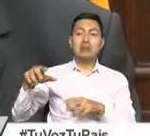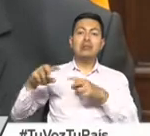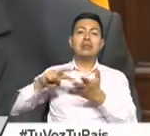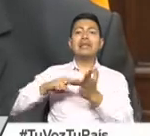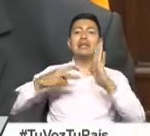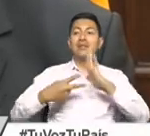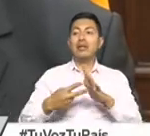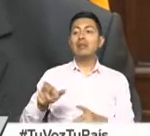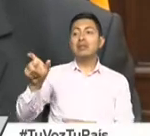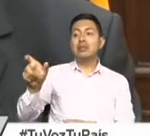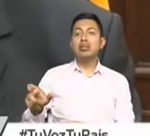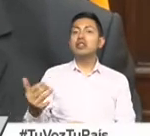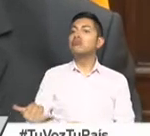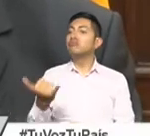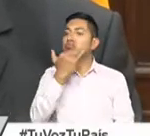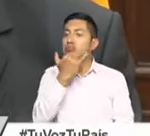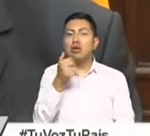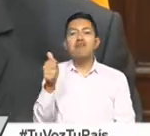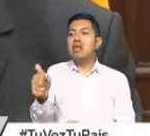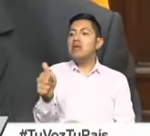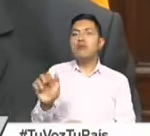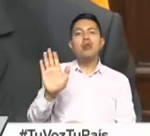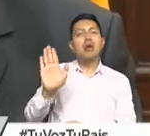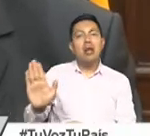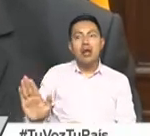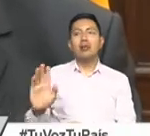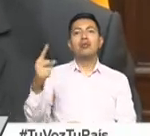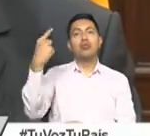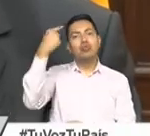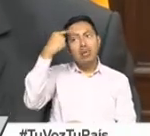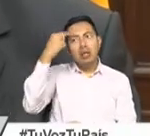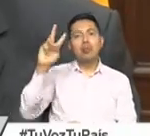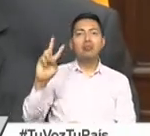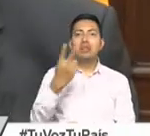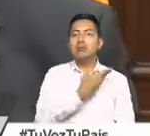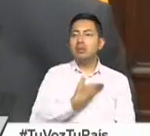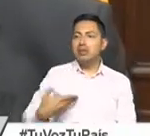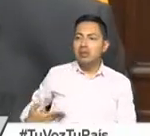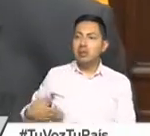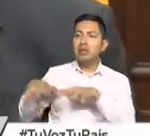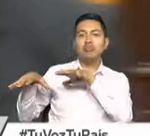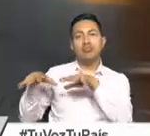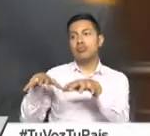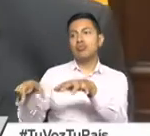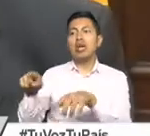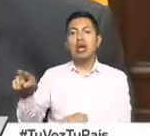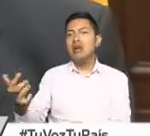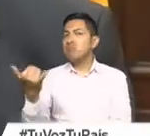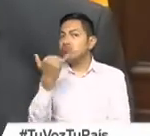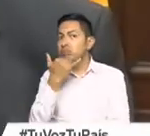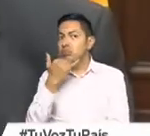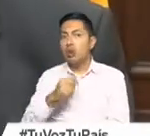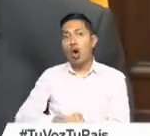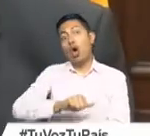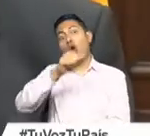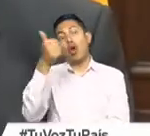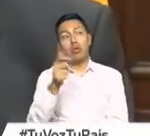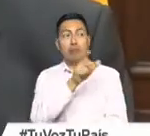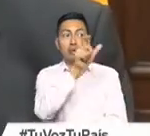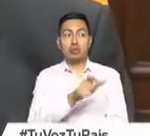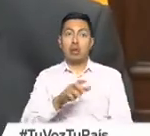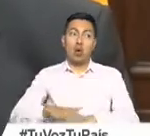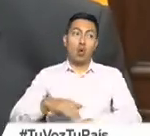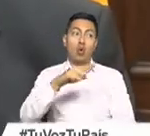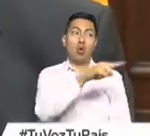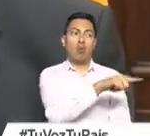acción que se hace respecto de un acto. No es por terceros, no se ha anunciado una prueba específica, sino